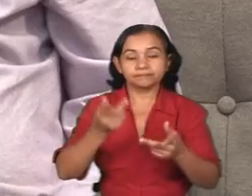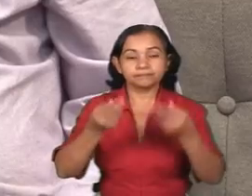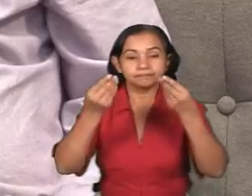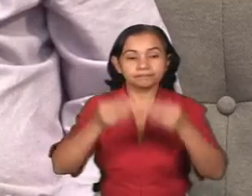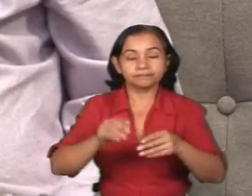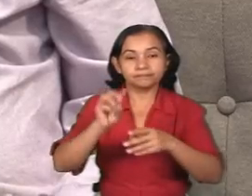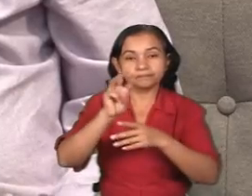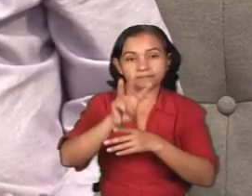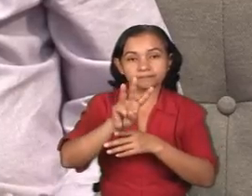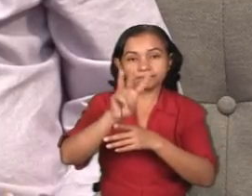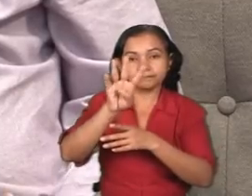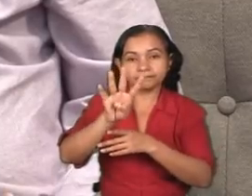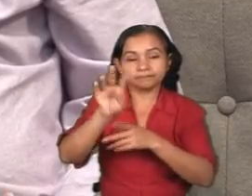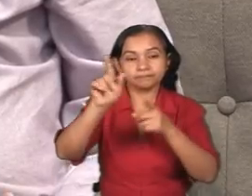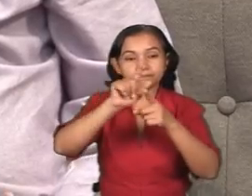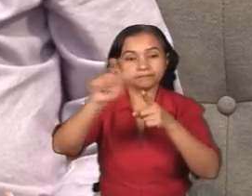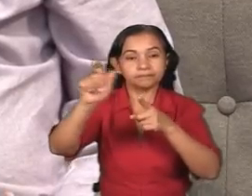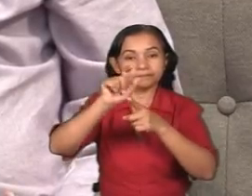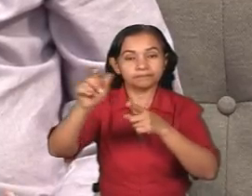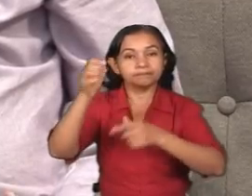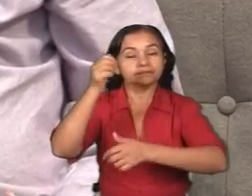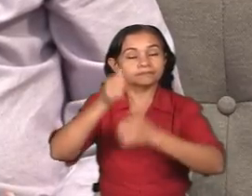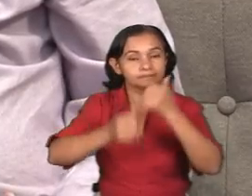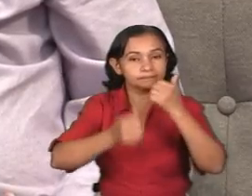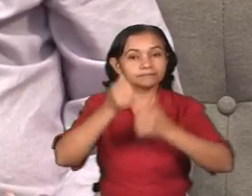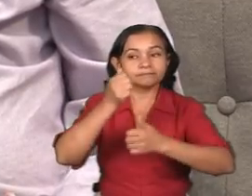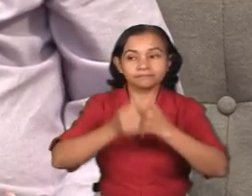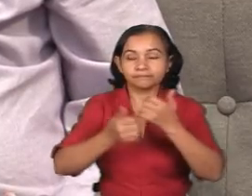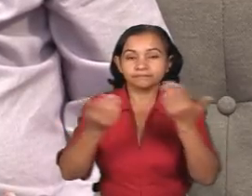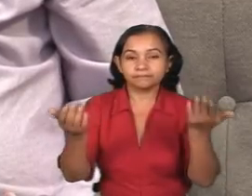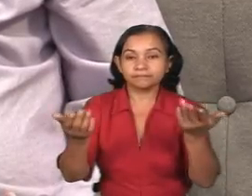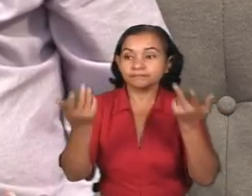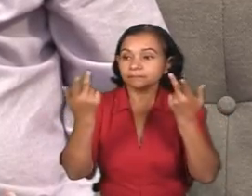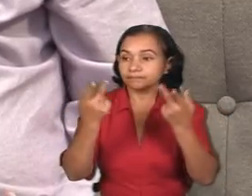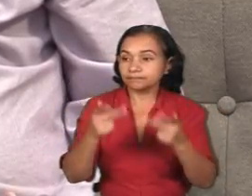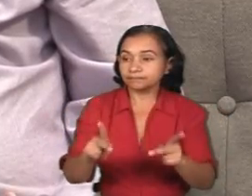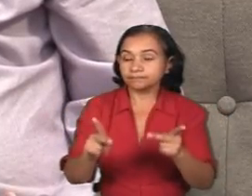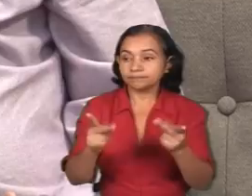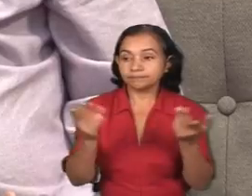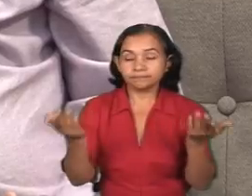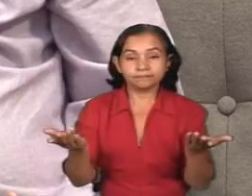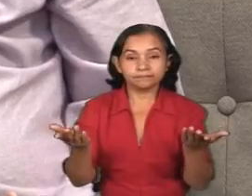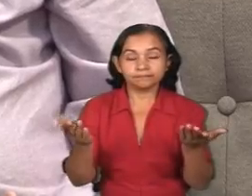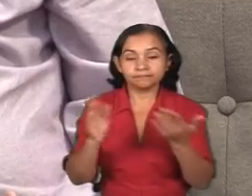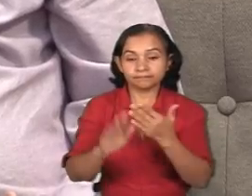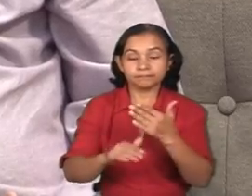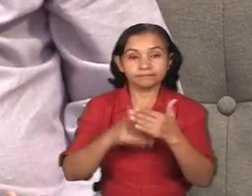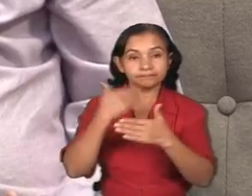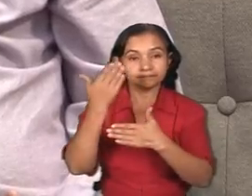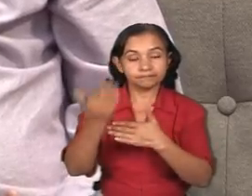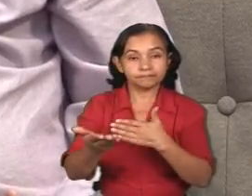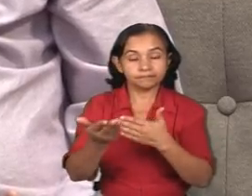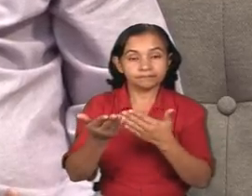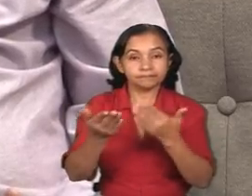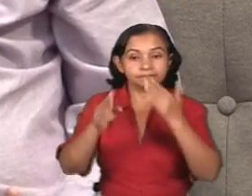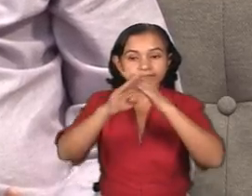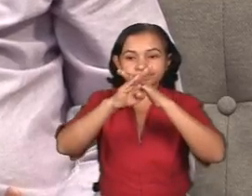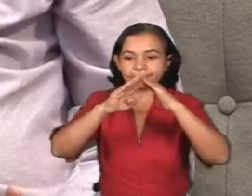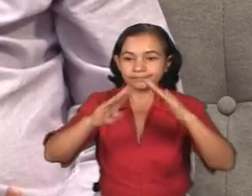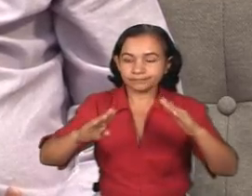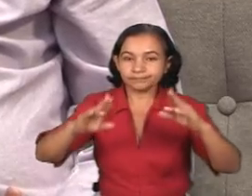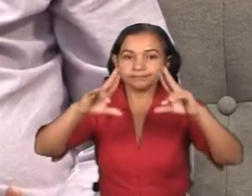de entre 3 y 4 meses nosotros de ejecución de la obra. No obstante, nosotros, después de que ya la paz volvió al